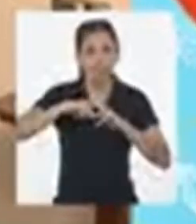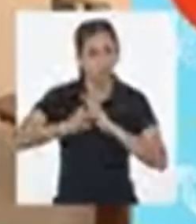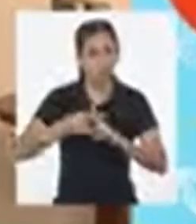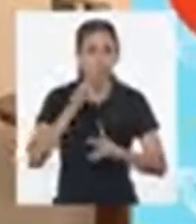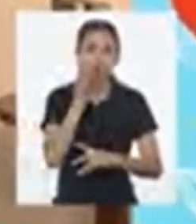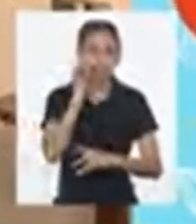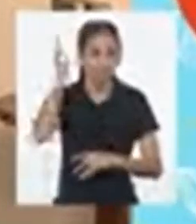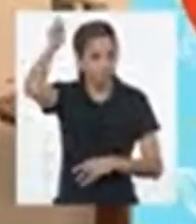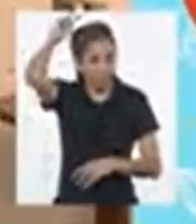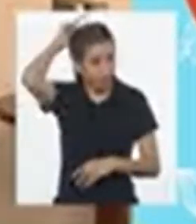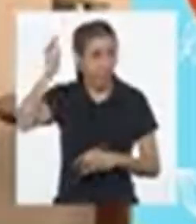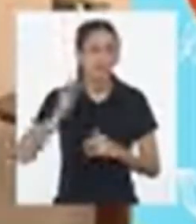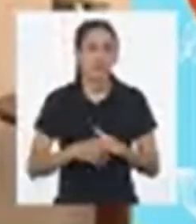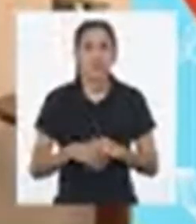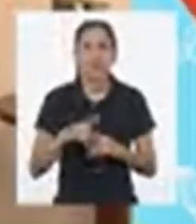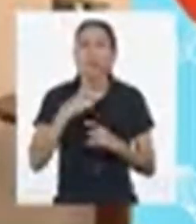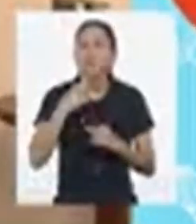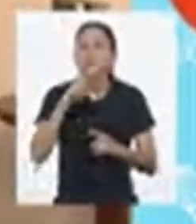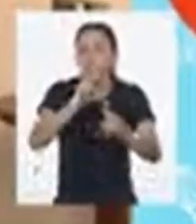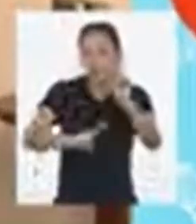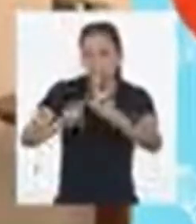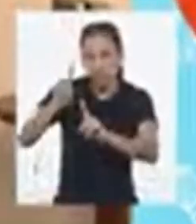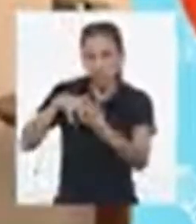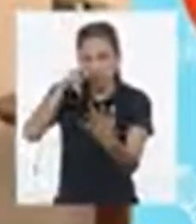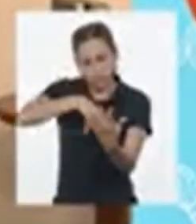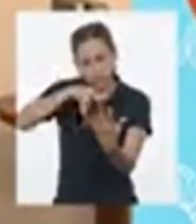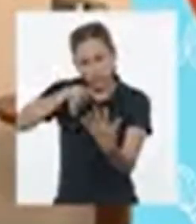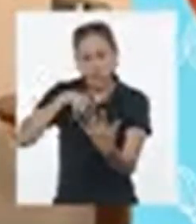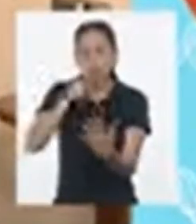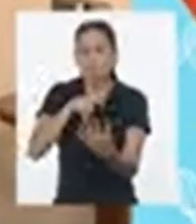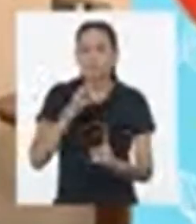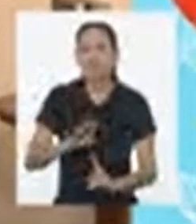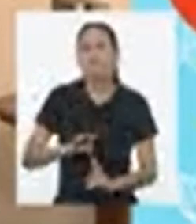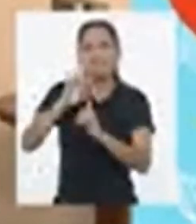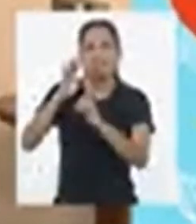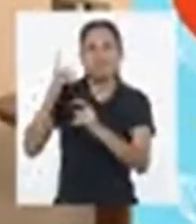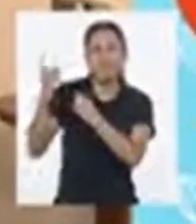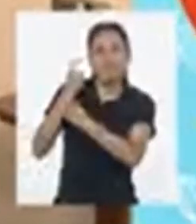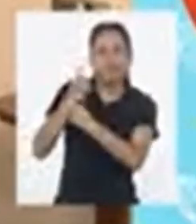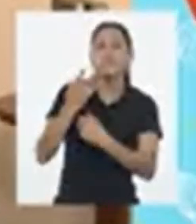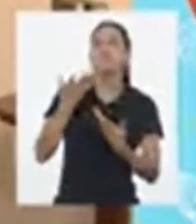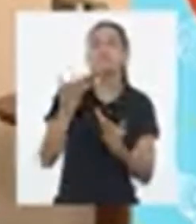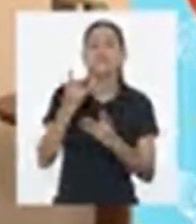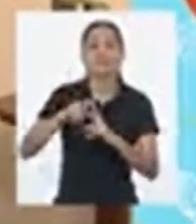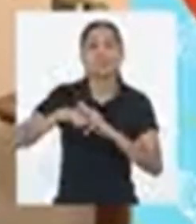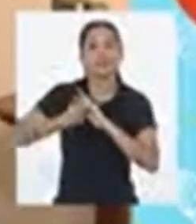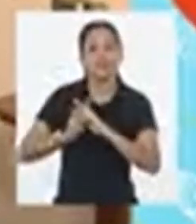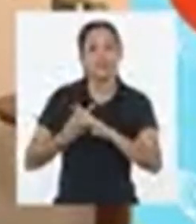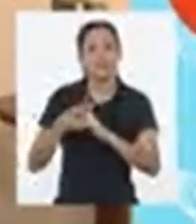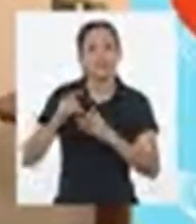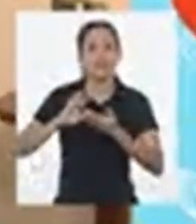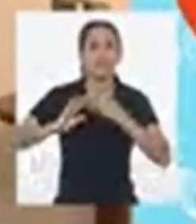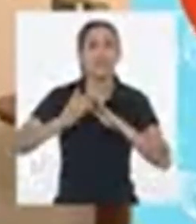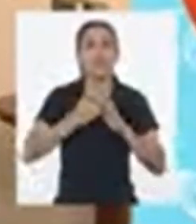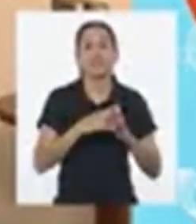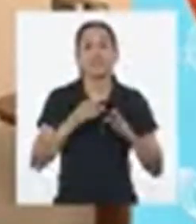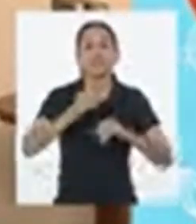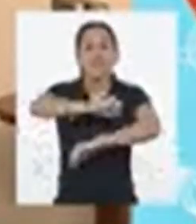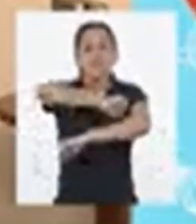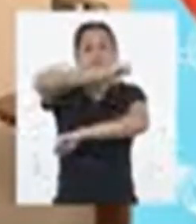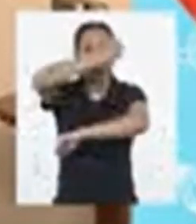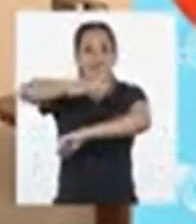originó con los incas. Según algunas fuentes, estos principios regían en las